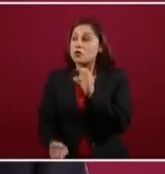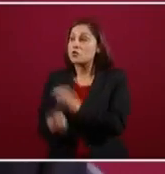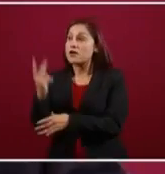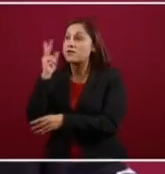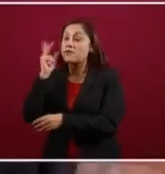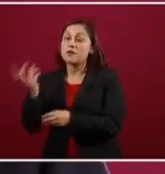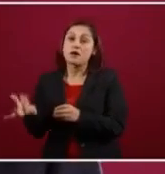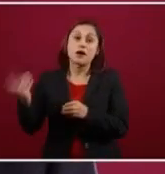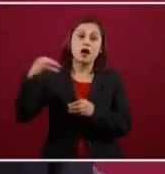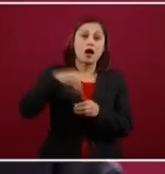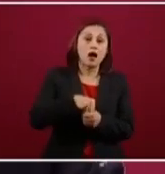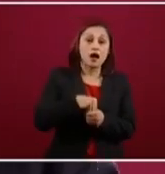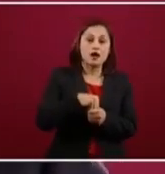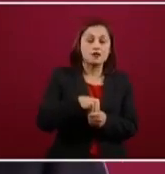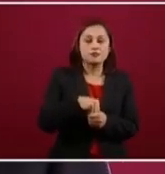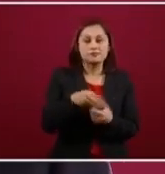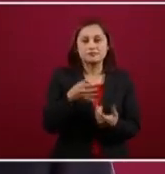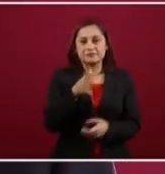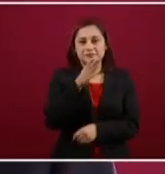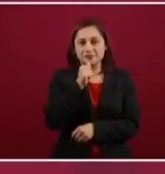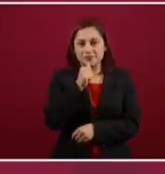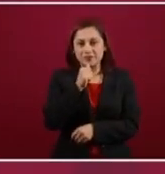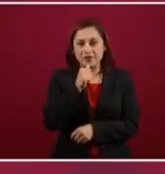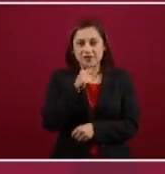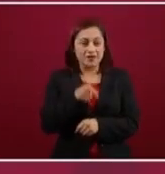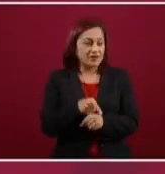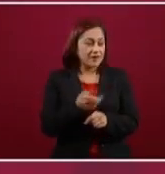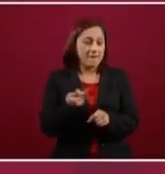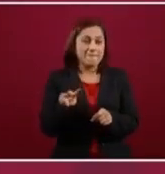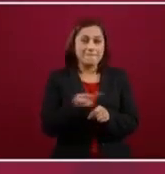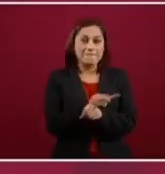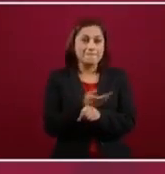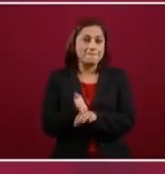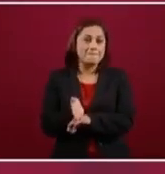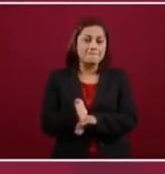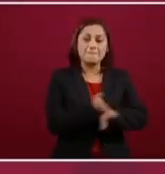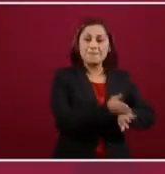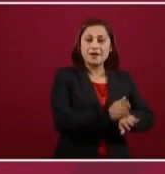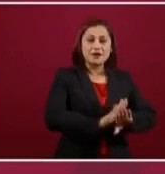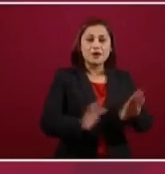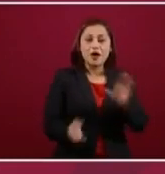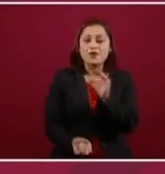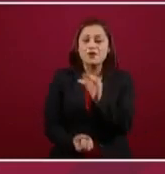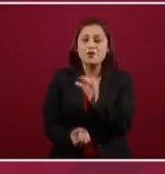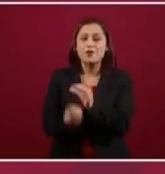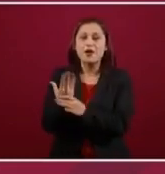Esto ya cambió, esta es una nueva realidad. Entonces hay que ir ajustando